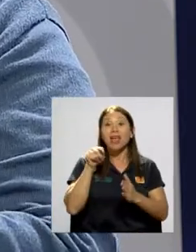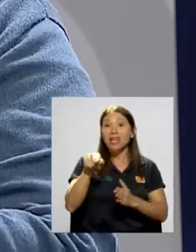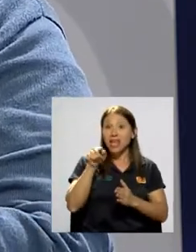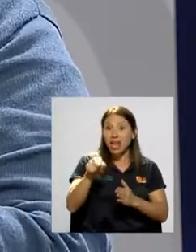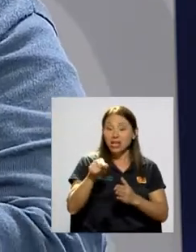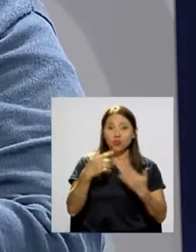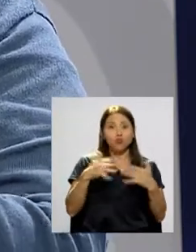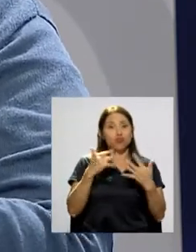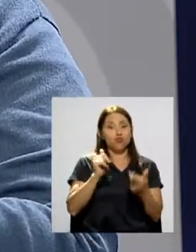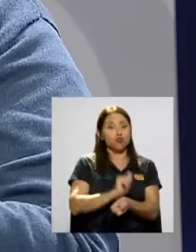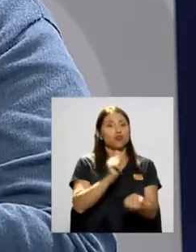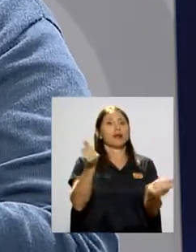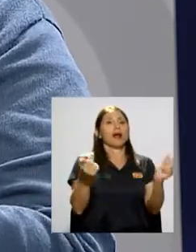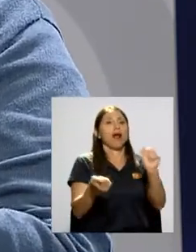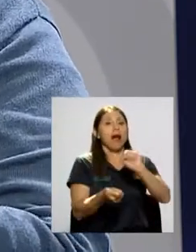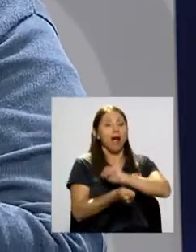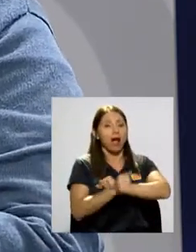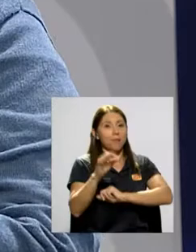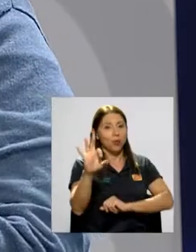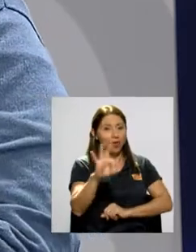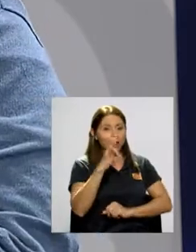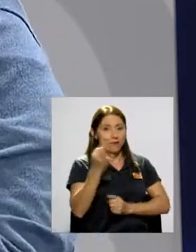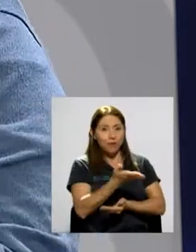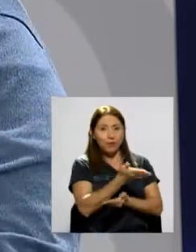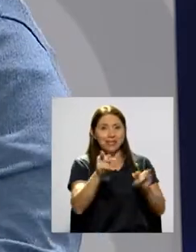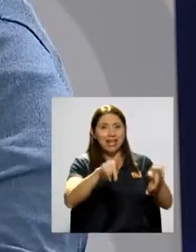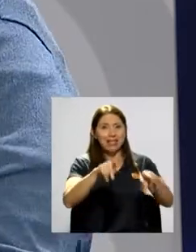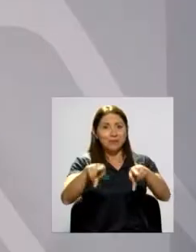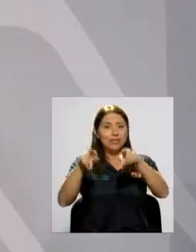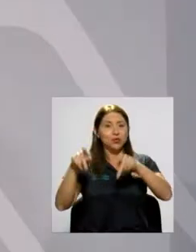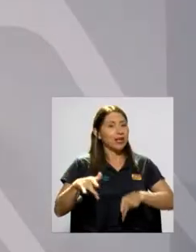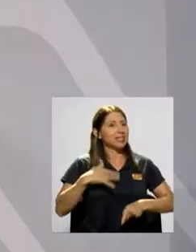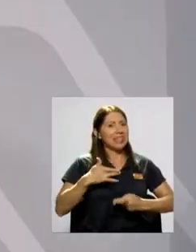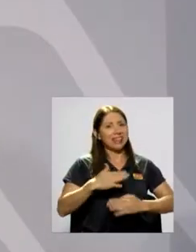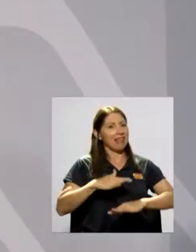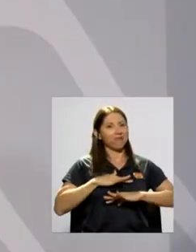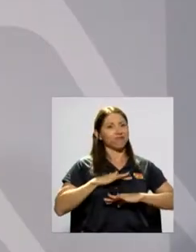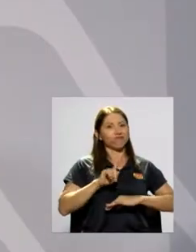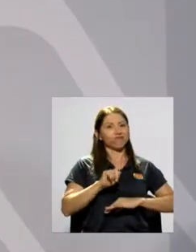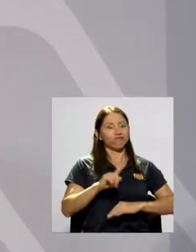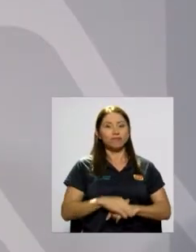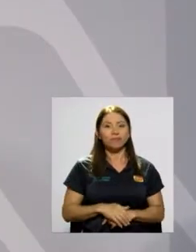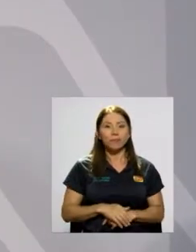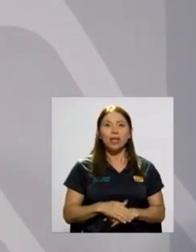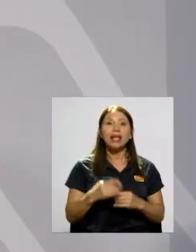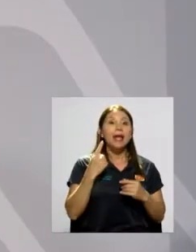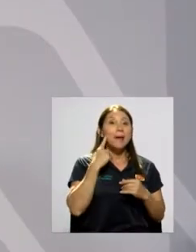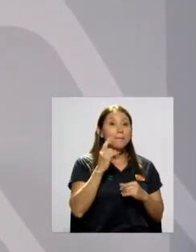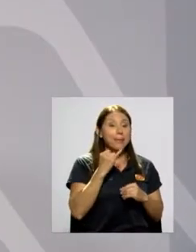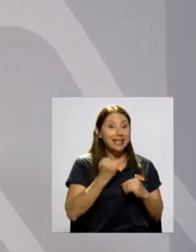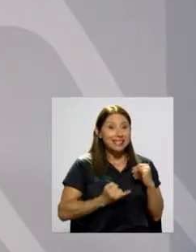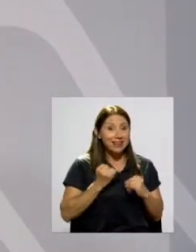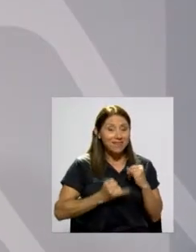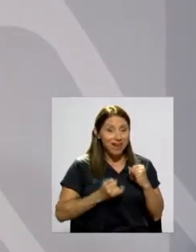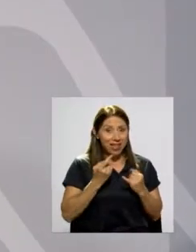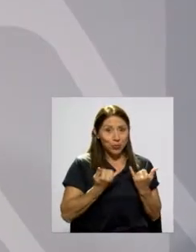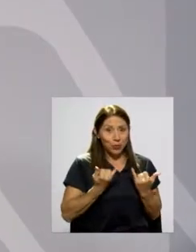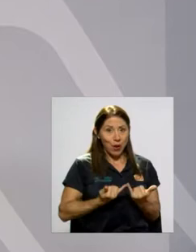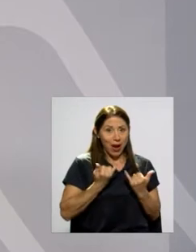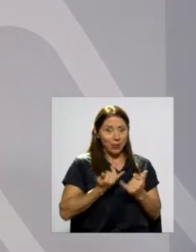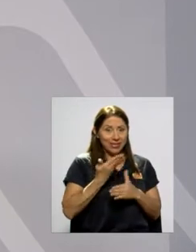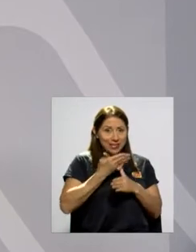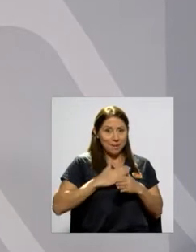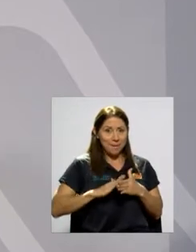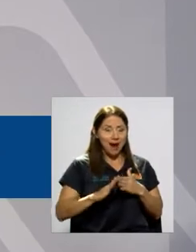cualitativamente un salto en las formas en cómo la ciudadanía estaba mostrando ese descontento. Y justamente, para ir cerrando este bloque, don